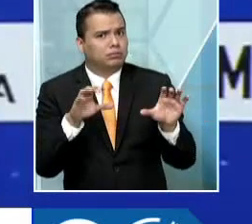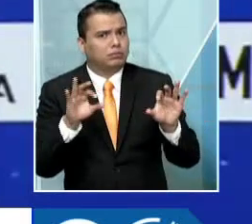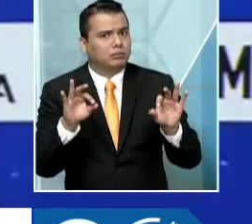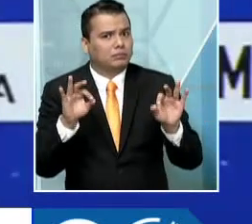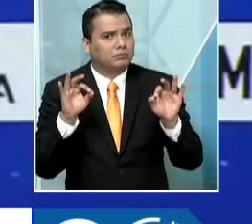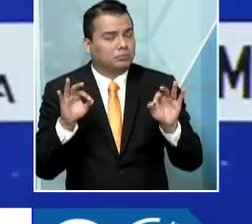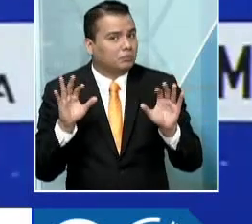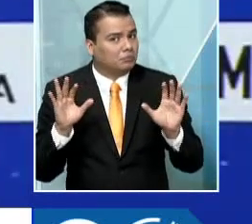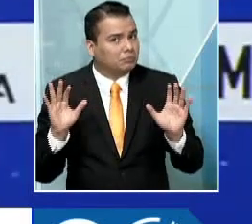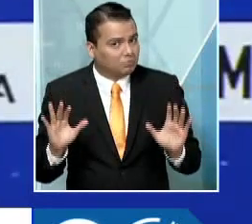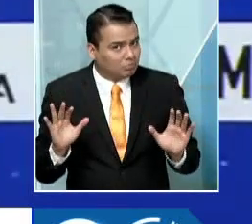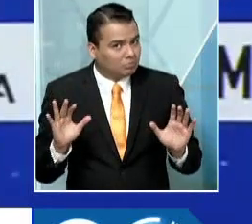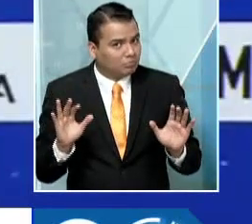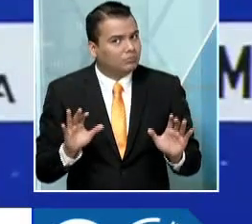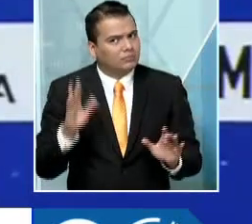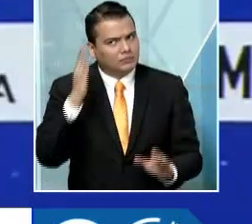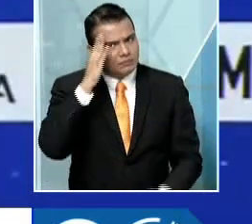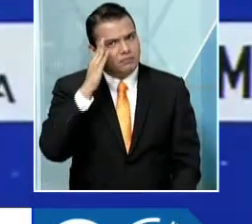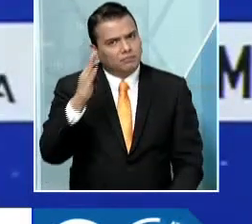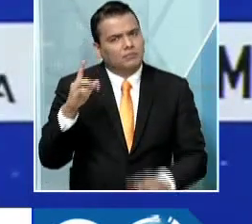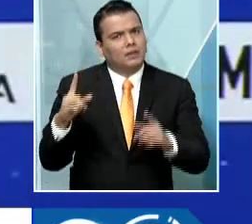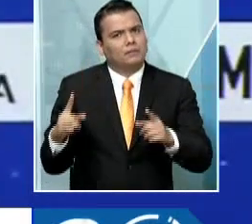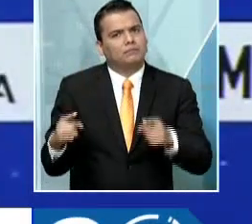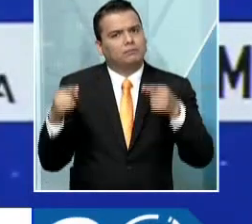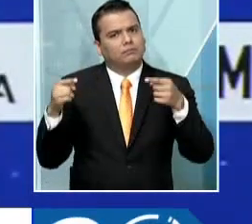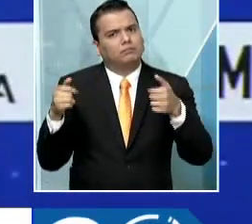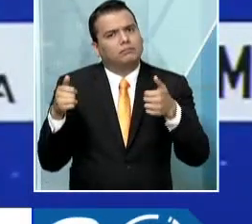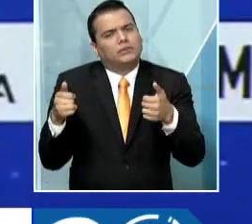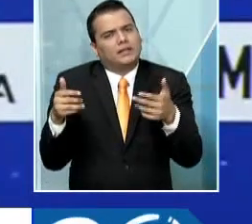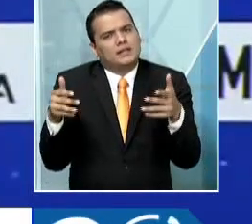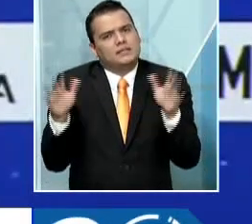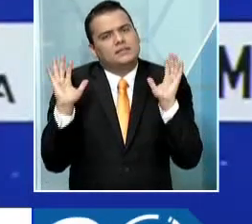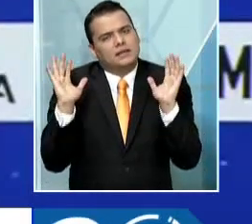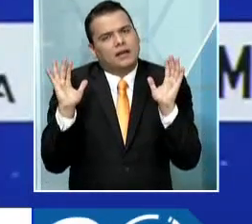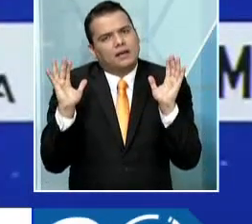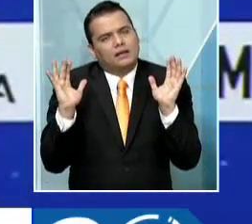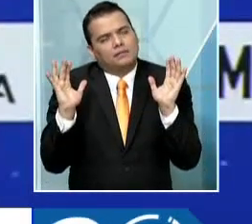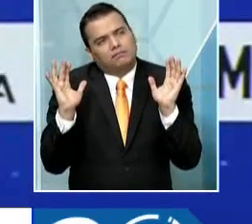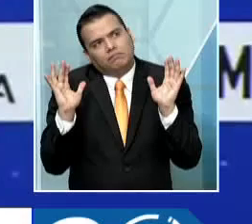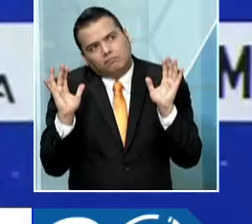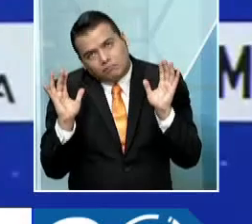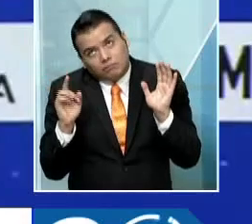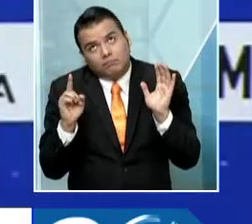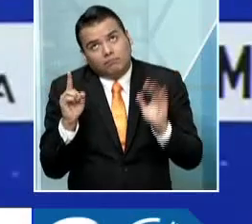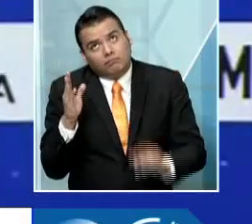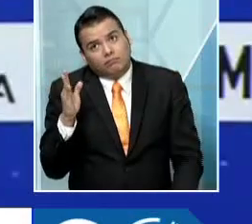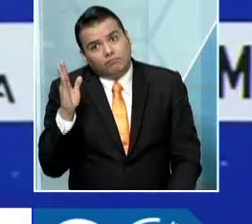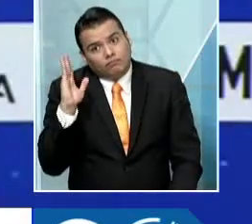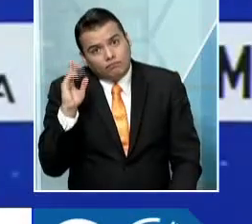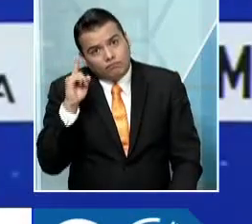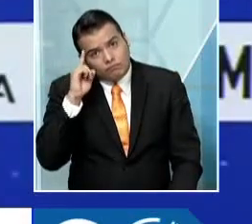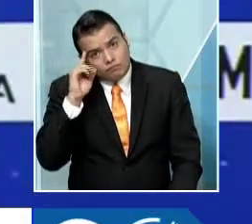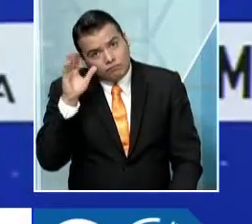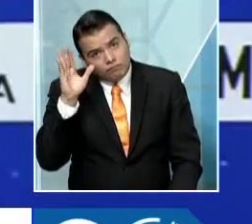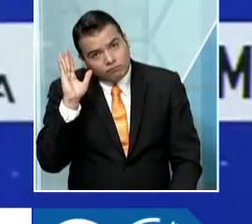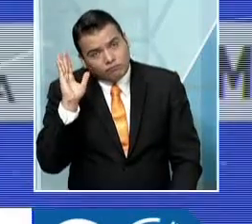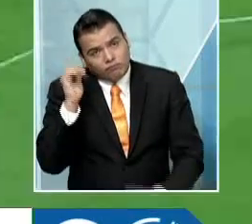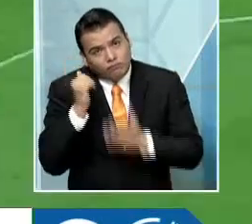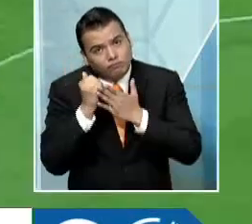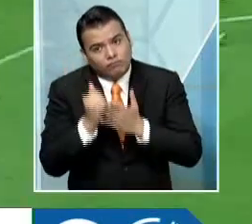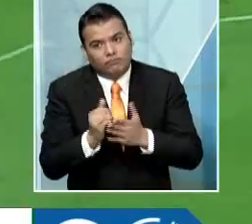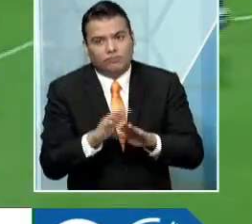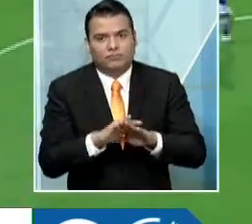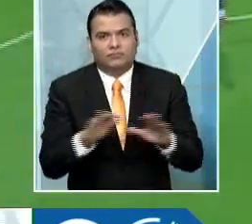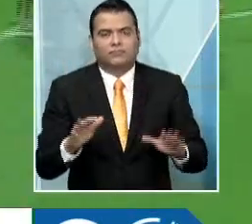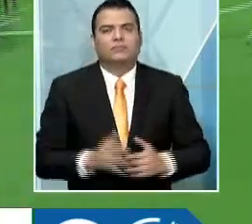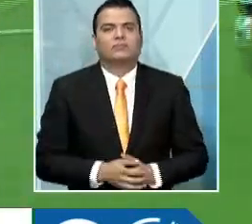sabía yo que no estaba teniendo un gran partido, pero que arriba hay un Dios que siempre trabaja con uno ese.